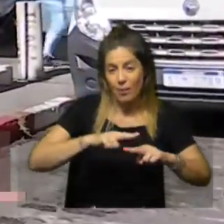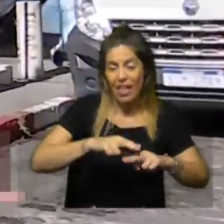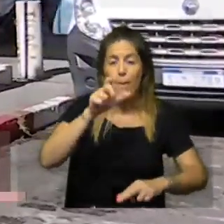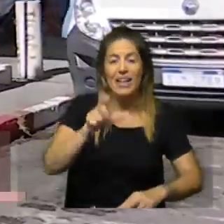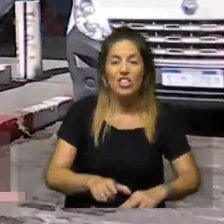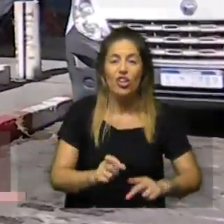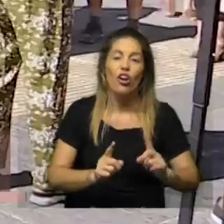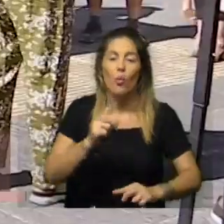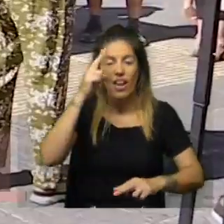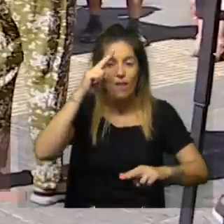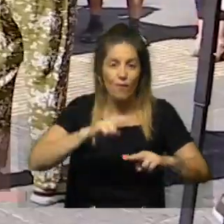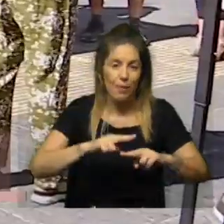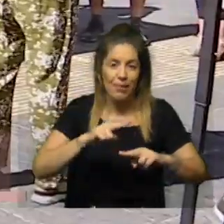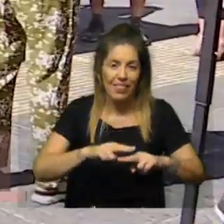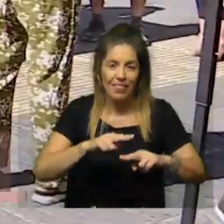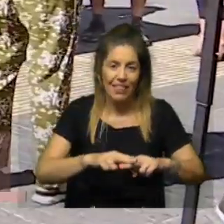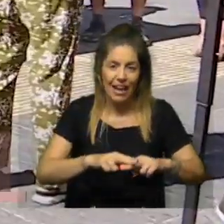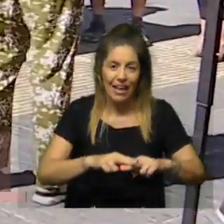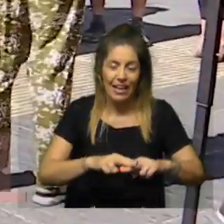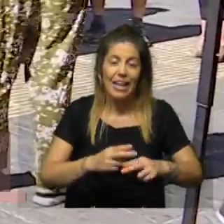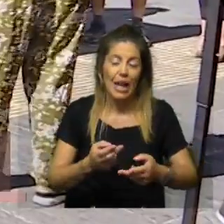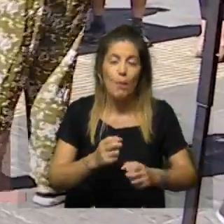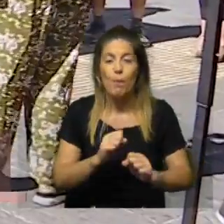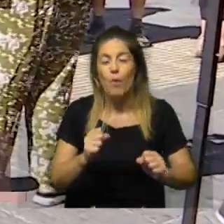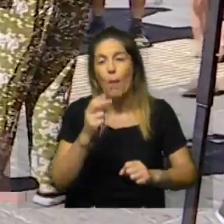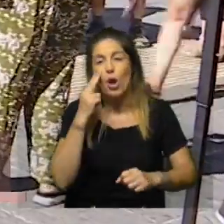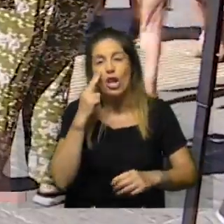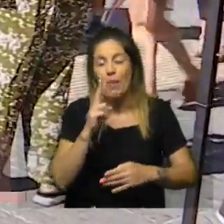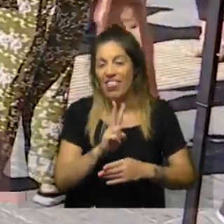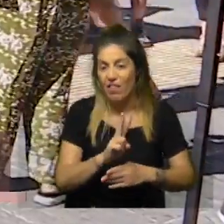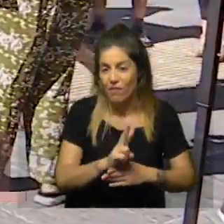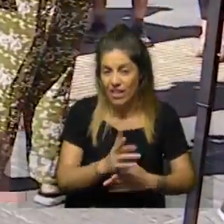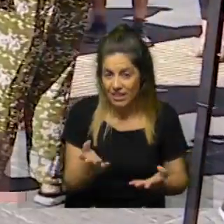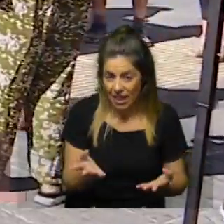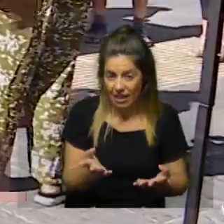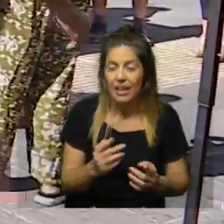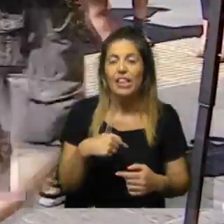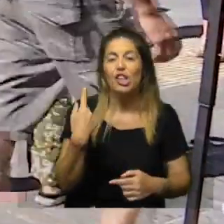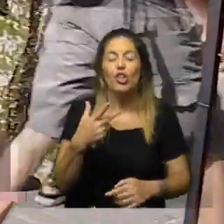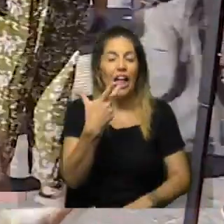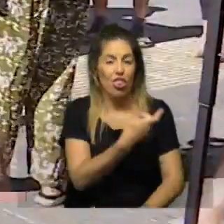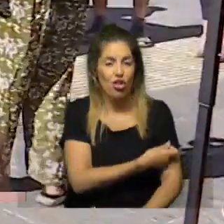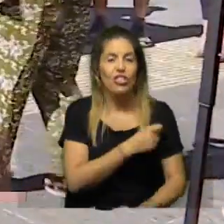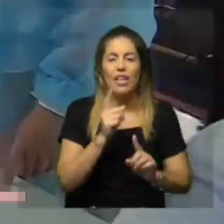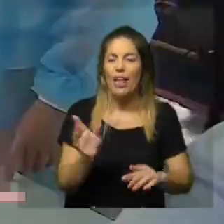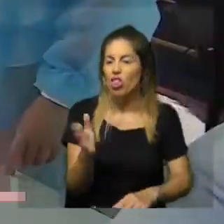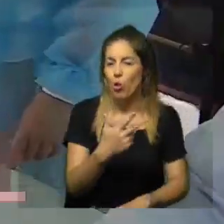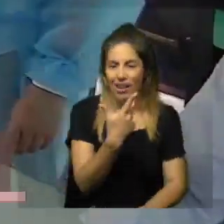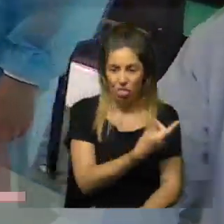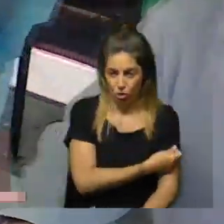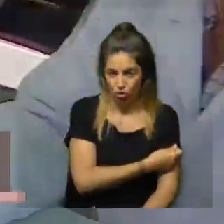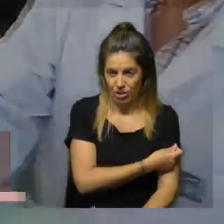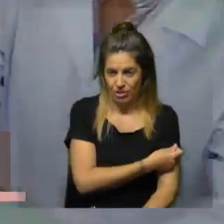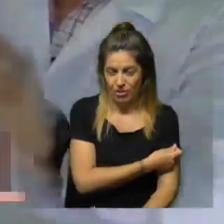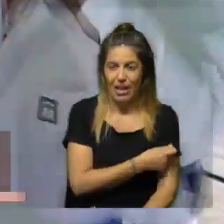alguna enfermedad que compromete sus defensas, y hay otras dosis también, hay todas las dosis. Es decir,